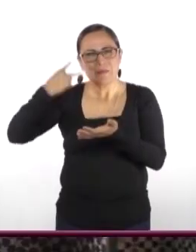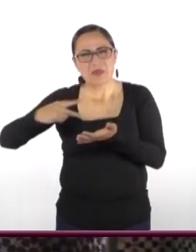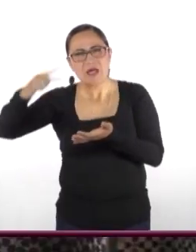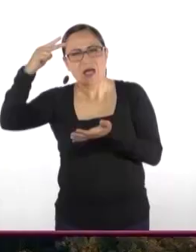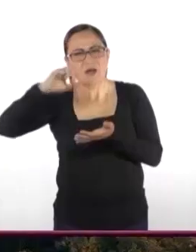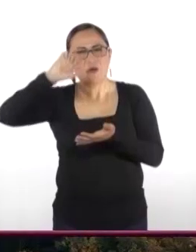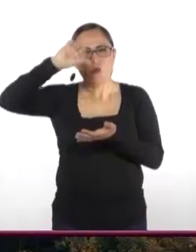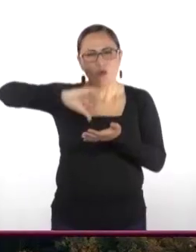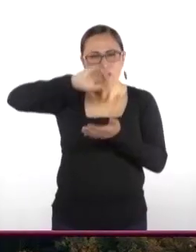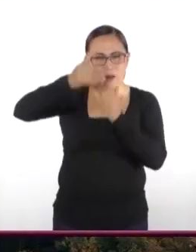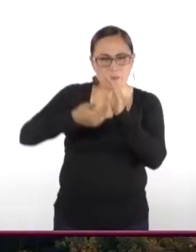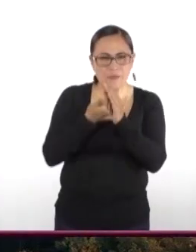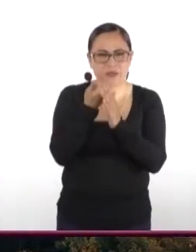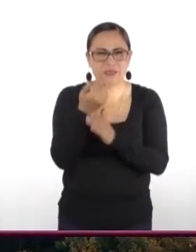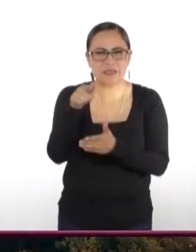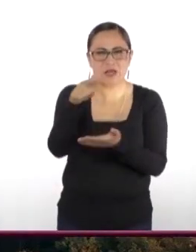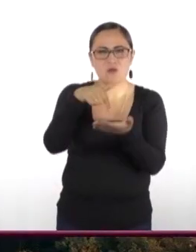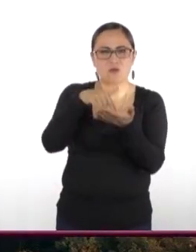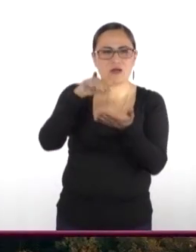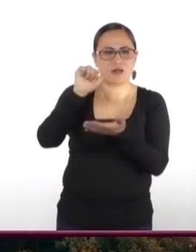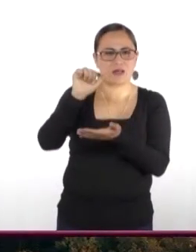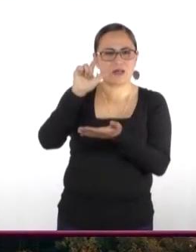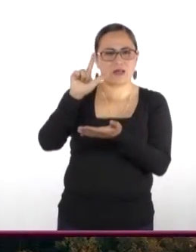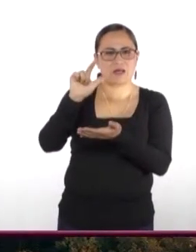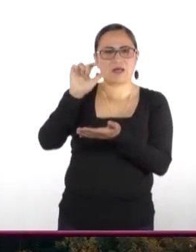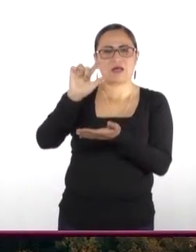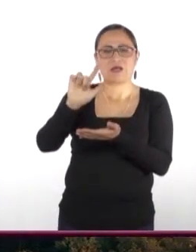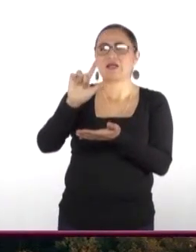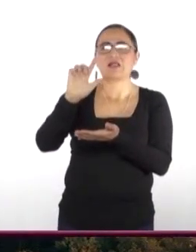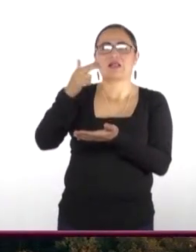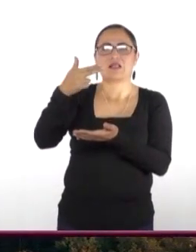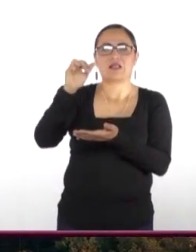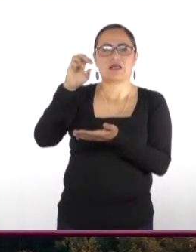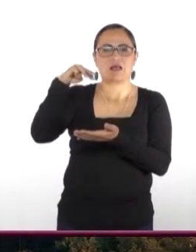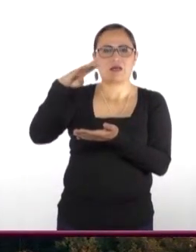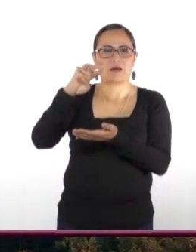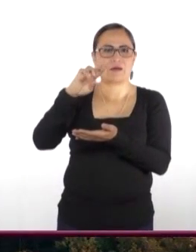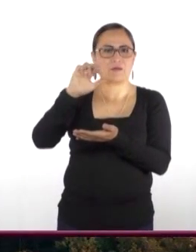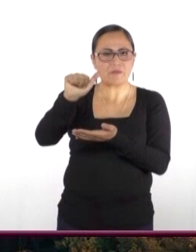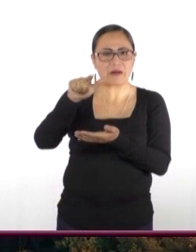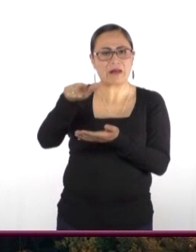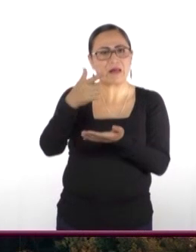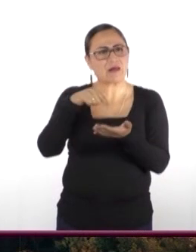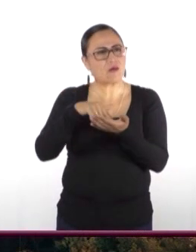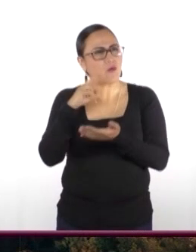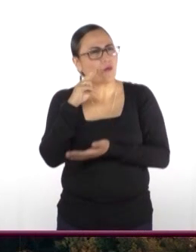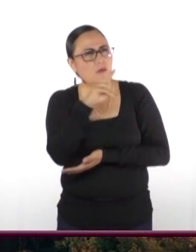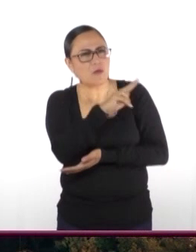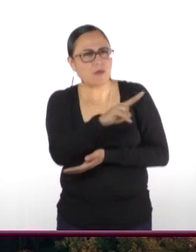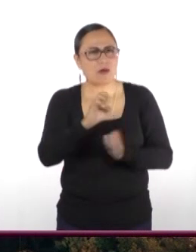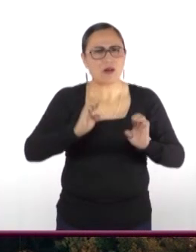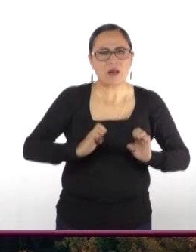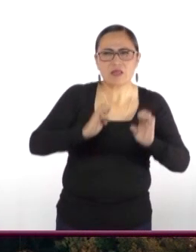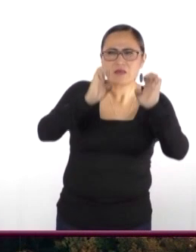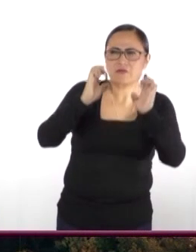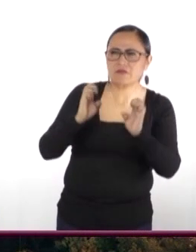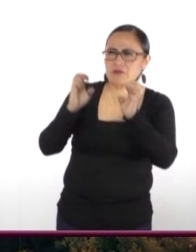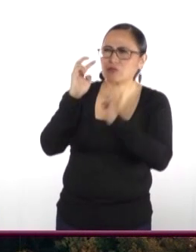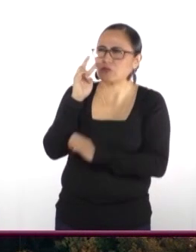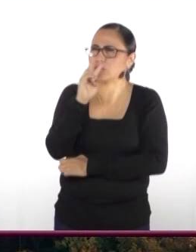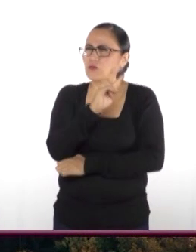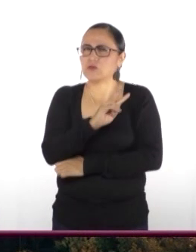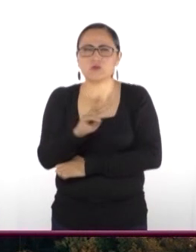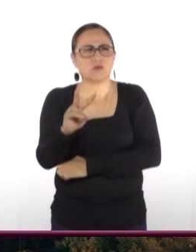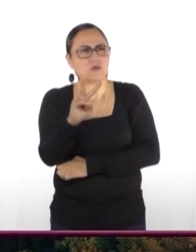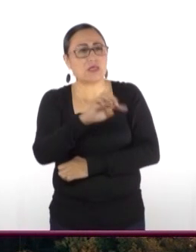de viaje: esta mañana estuve en la Alhambra. Disfruté plenamente de esa sublime y